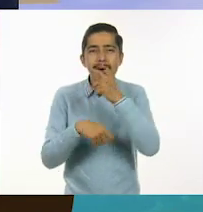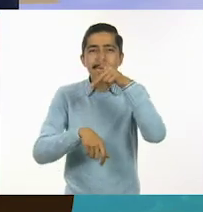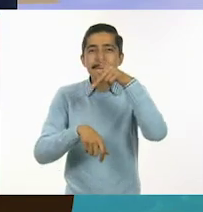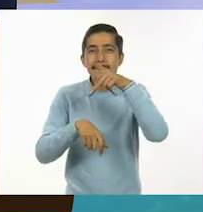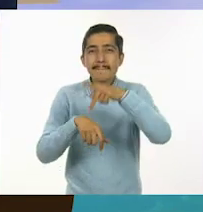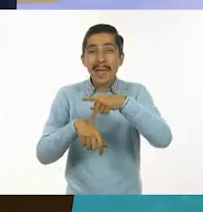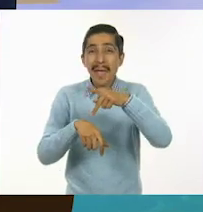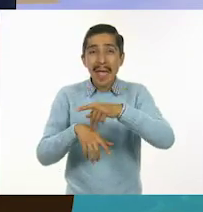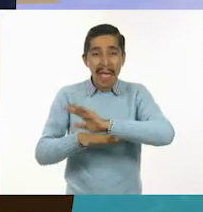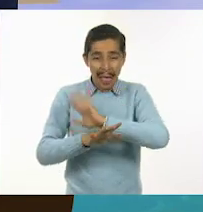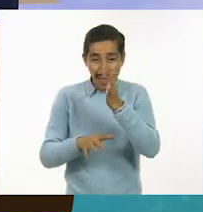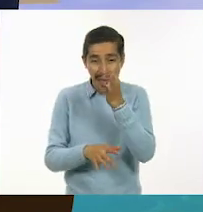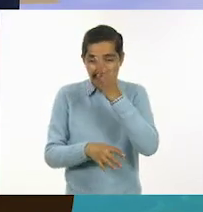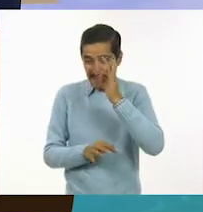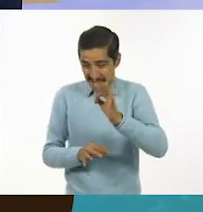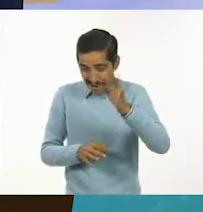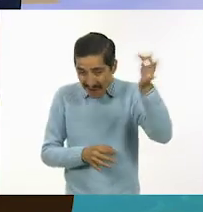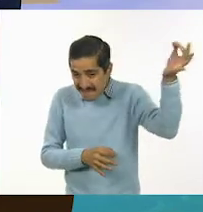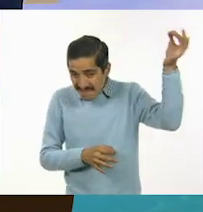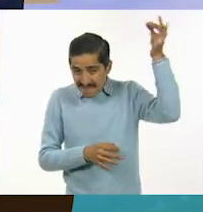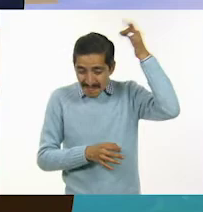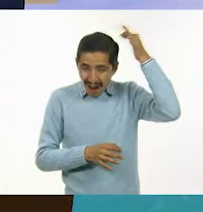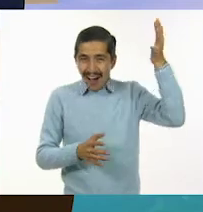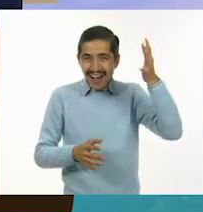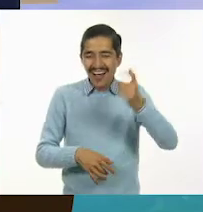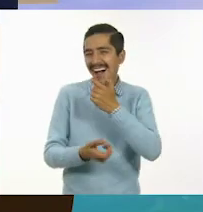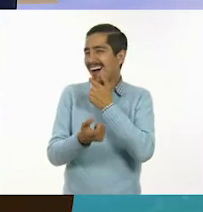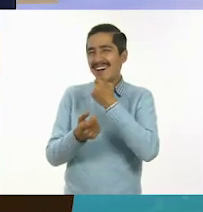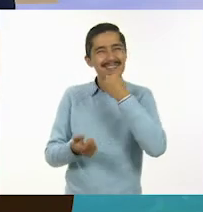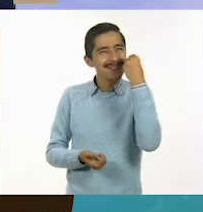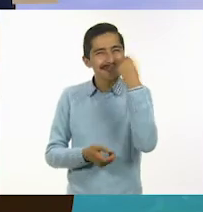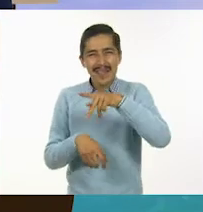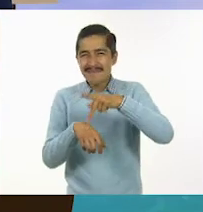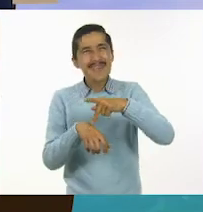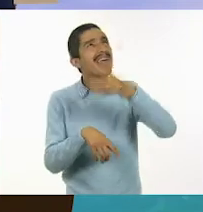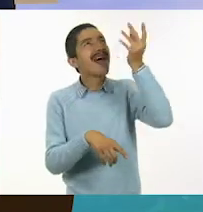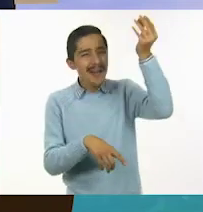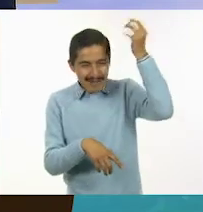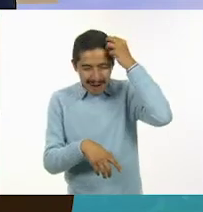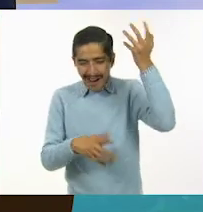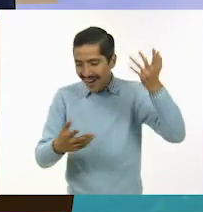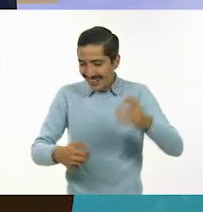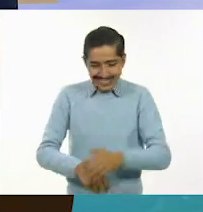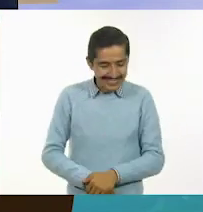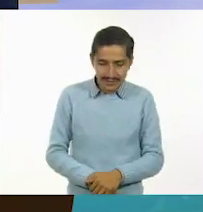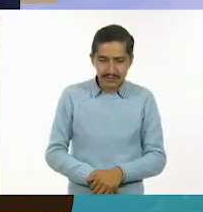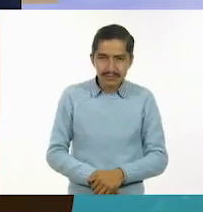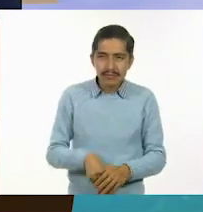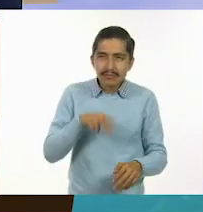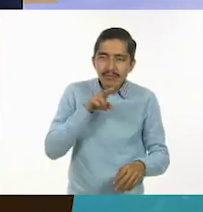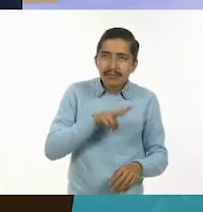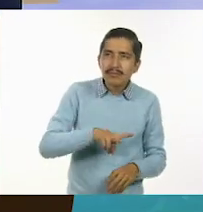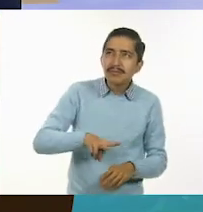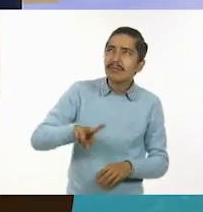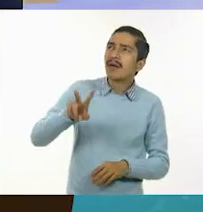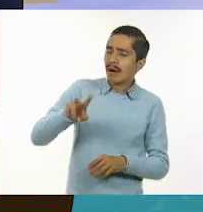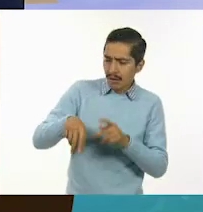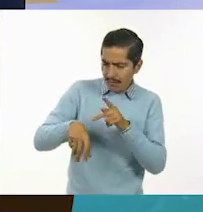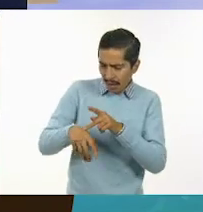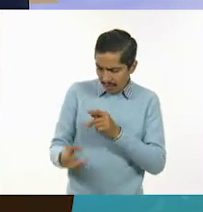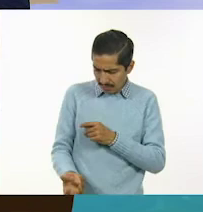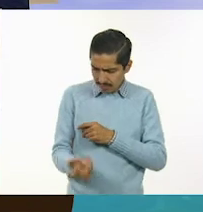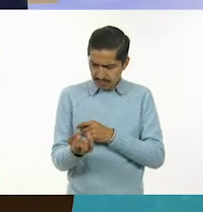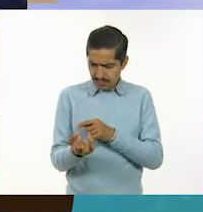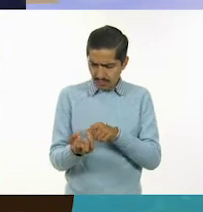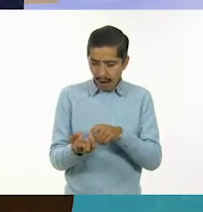cayera justo en su cabeza. ¡Ah! ¡Qué chistosa piedra! Miró la piedra y era hermosa y